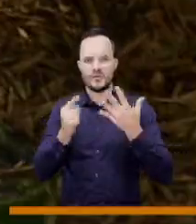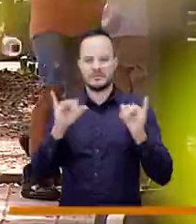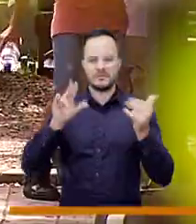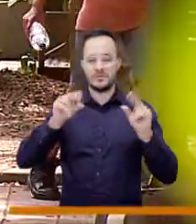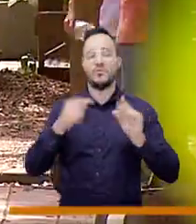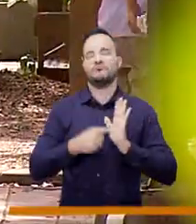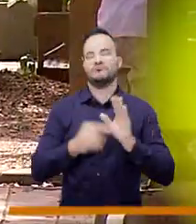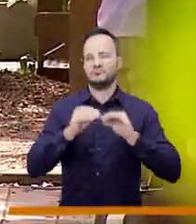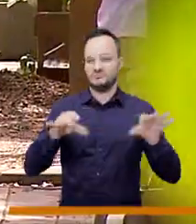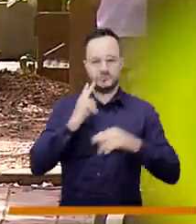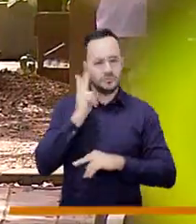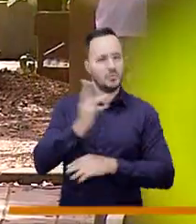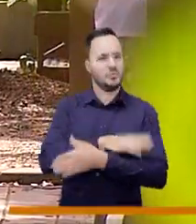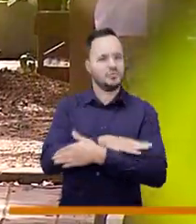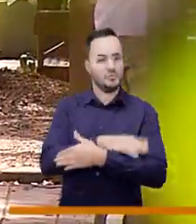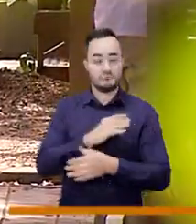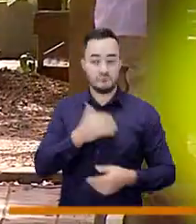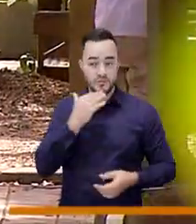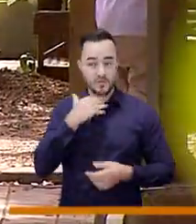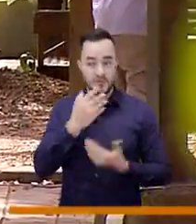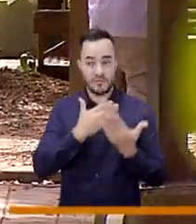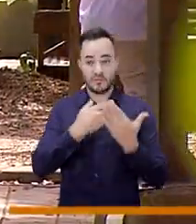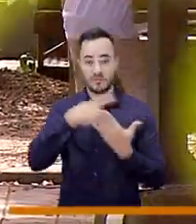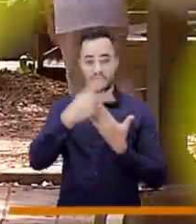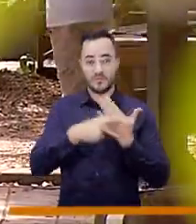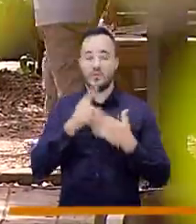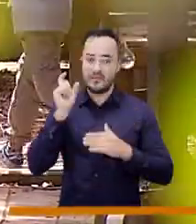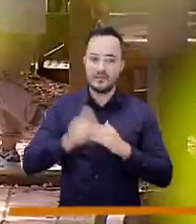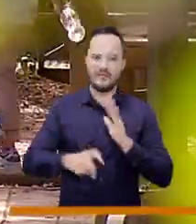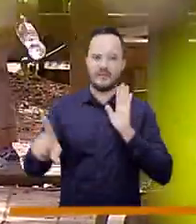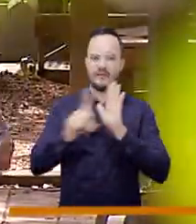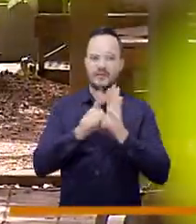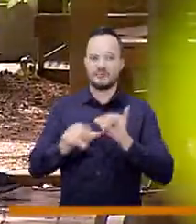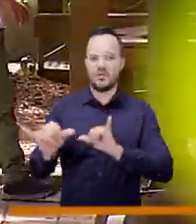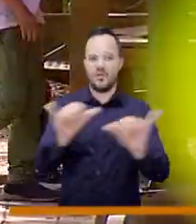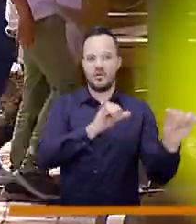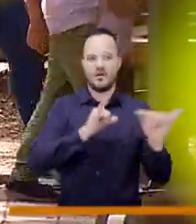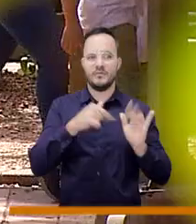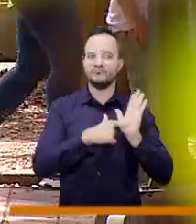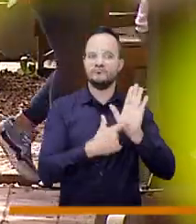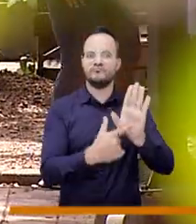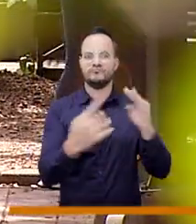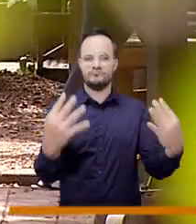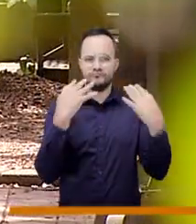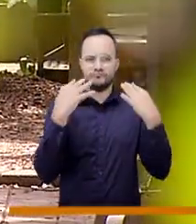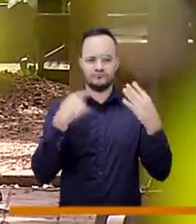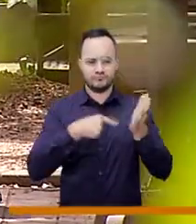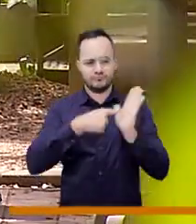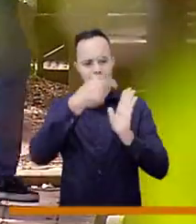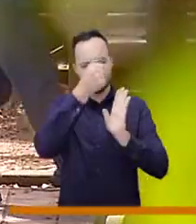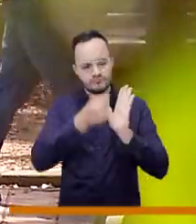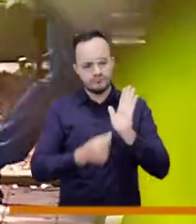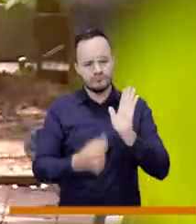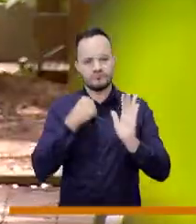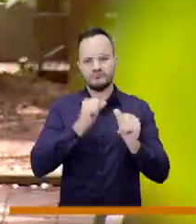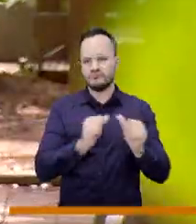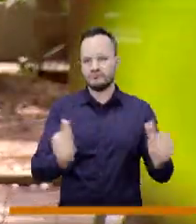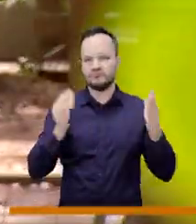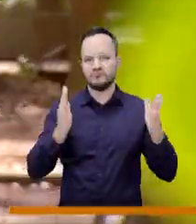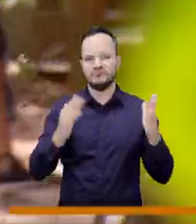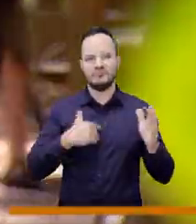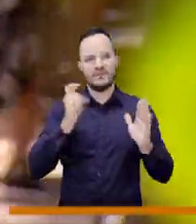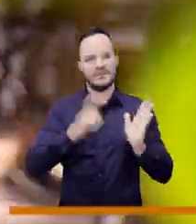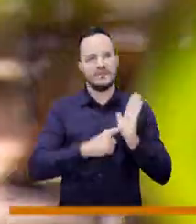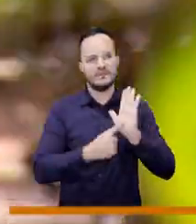fuera también obligatorio y que formara parte de esos proyectos donde cada uno debe entregar a los ciudadanos su estado